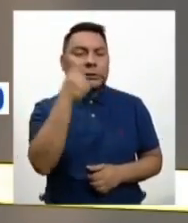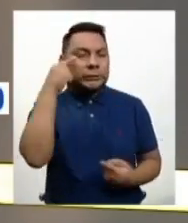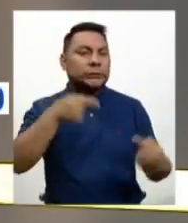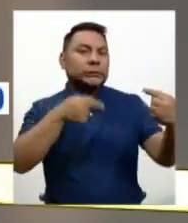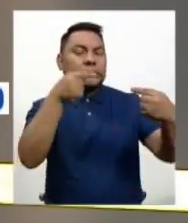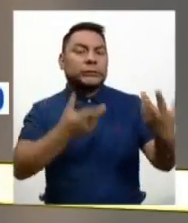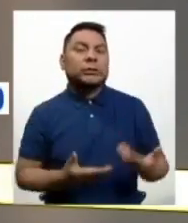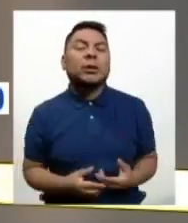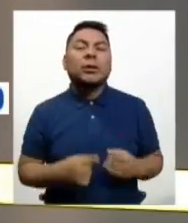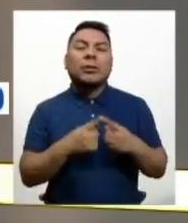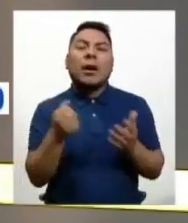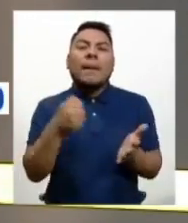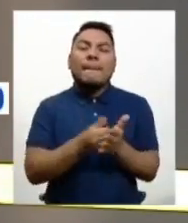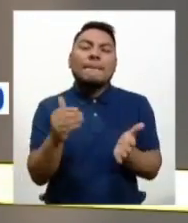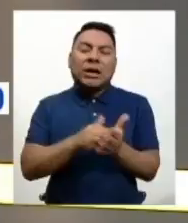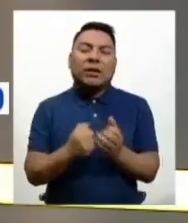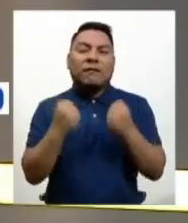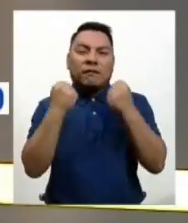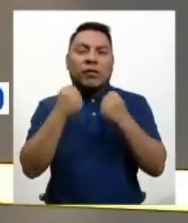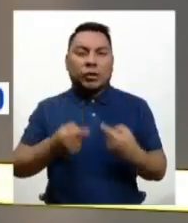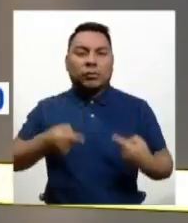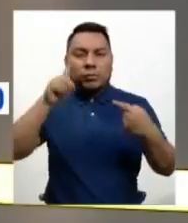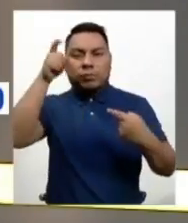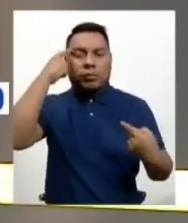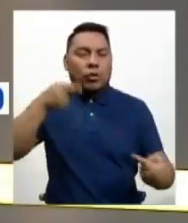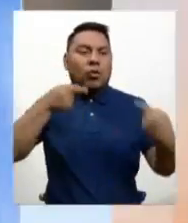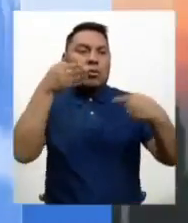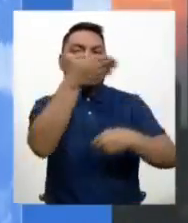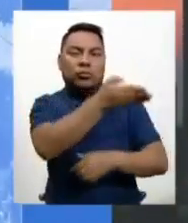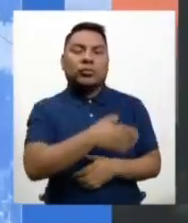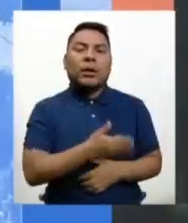acciones financieras mucho más fuertes contra el régimen de Kim Jong-un.